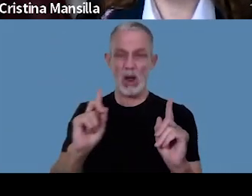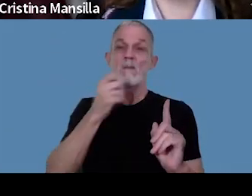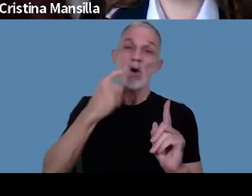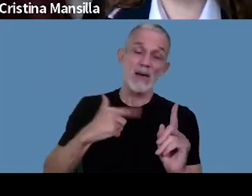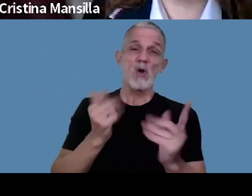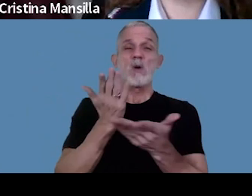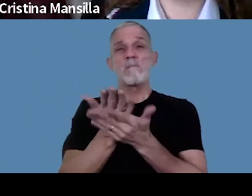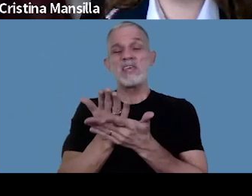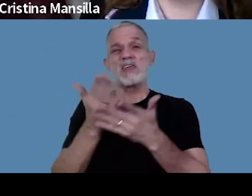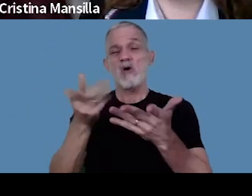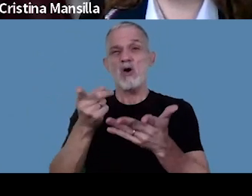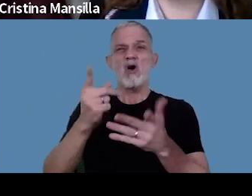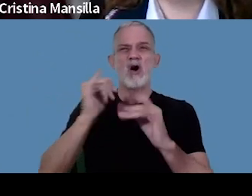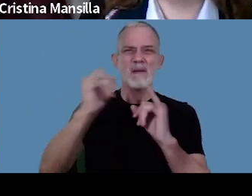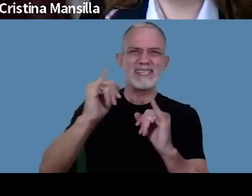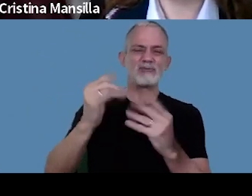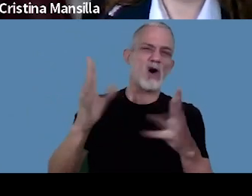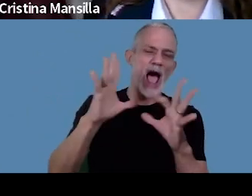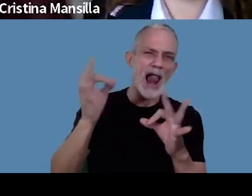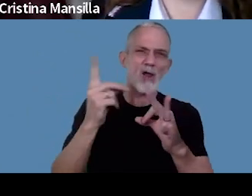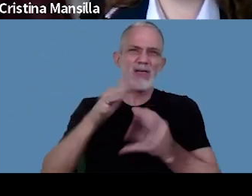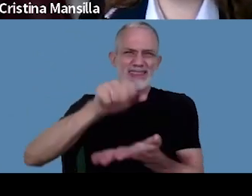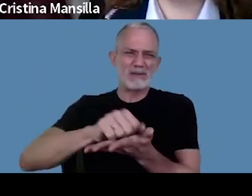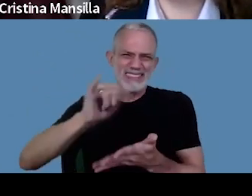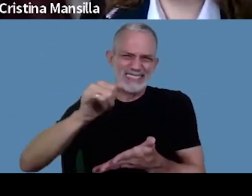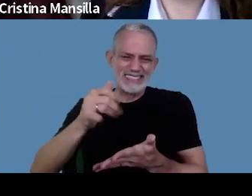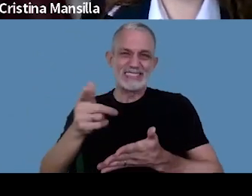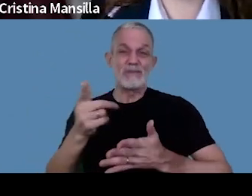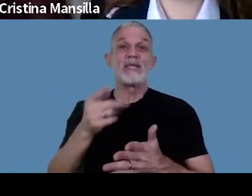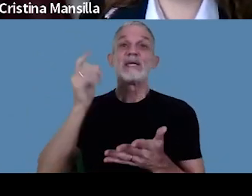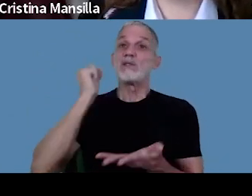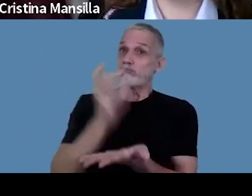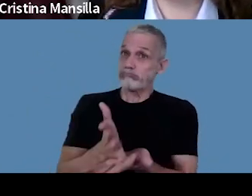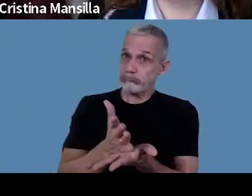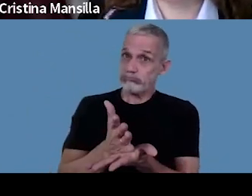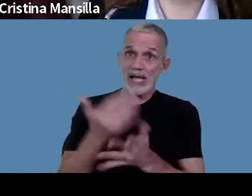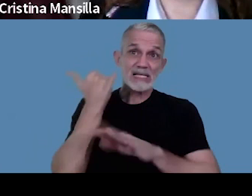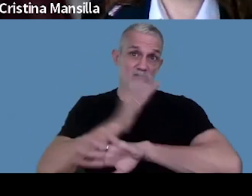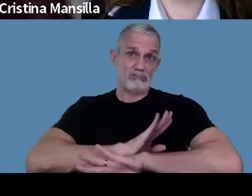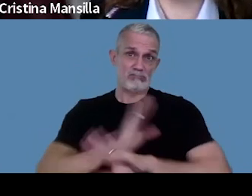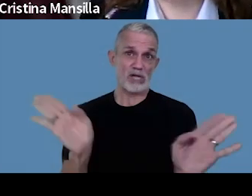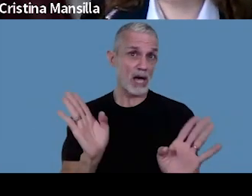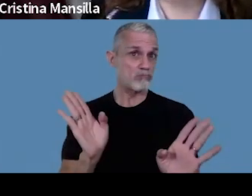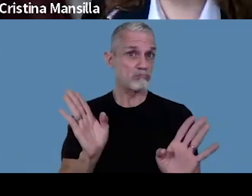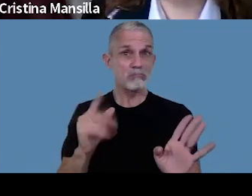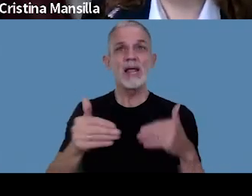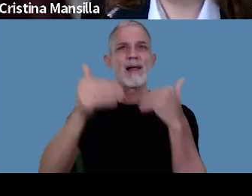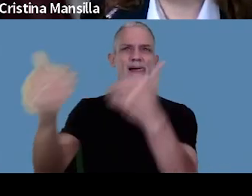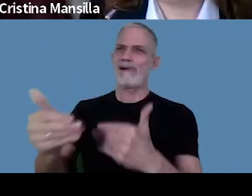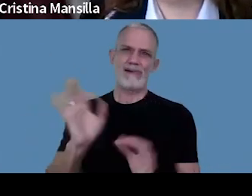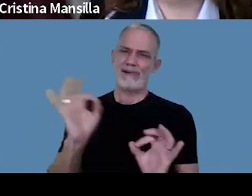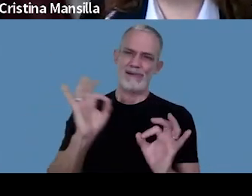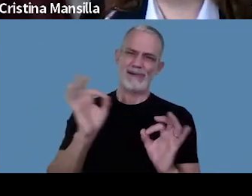requerimiento o una notificación de orden de intervención. Una sanción ya está efectivizada, no lo